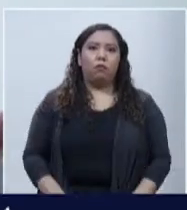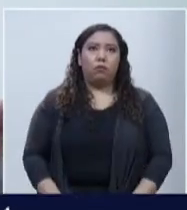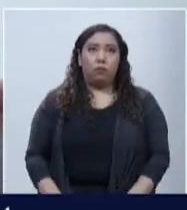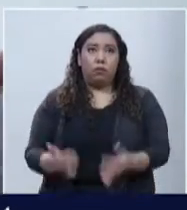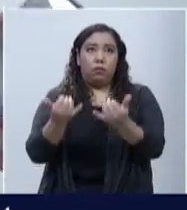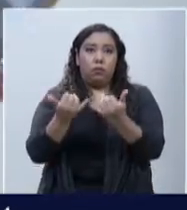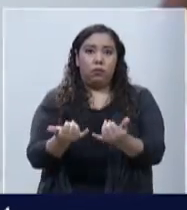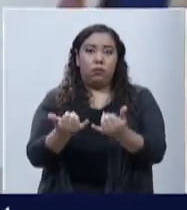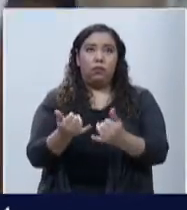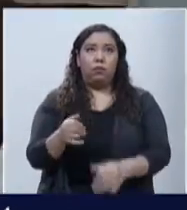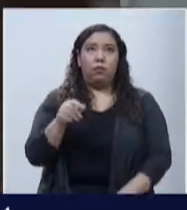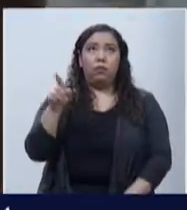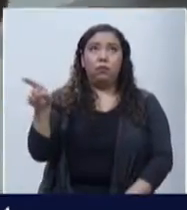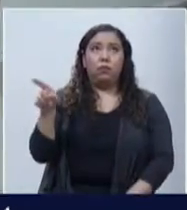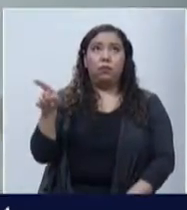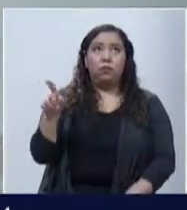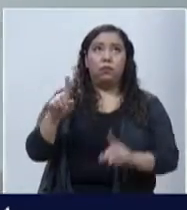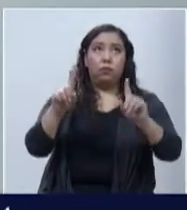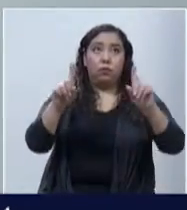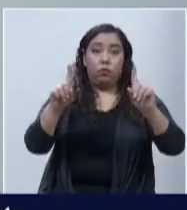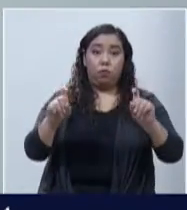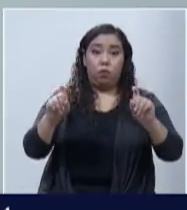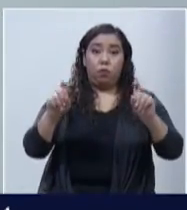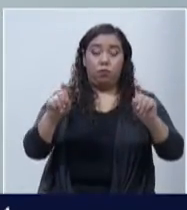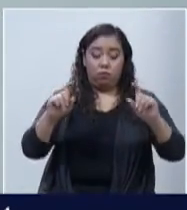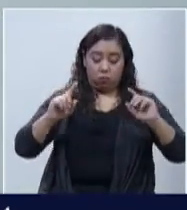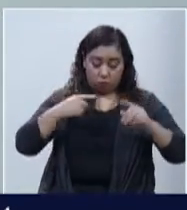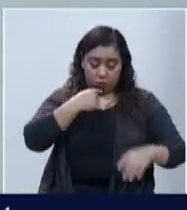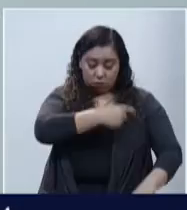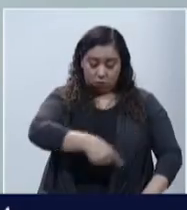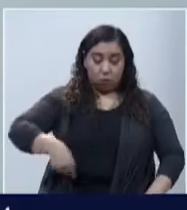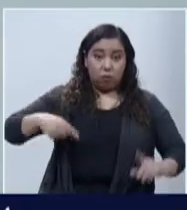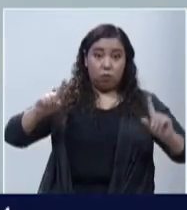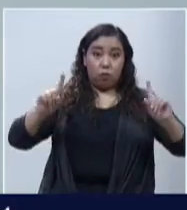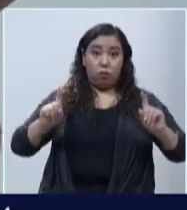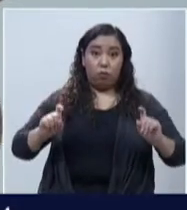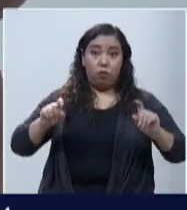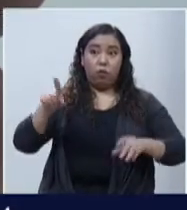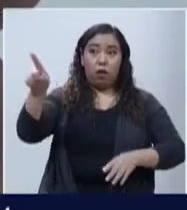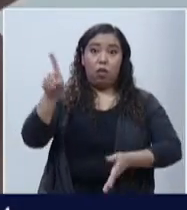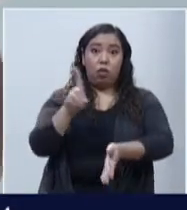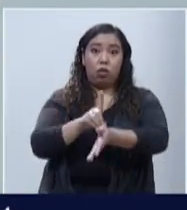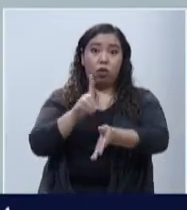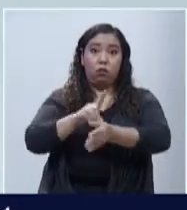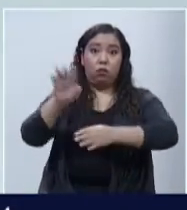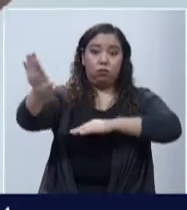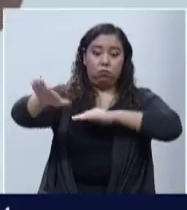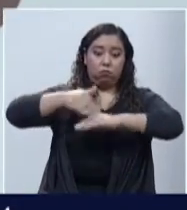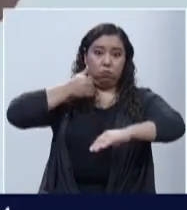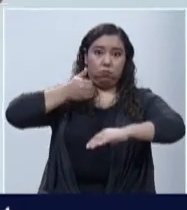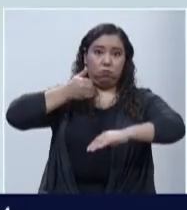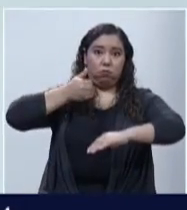la placa que hicimos la meta del paciente el médico ya la vio